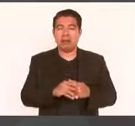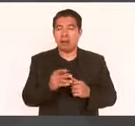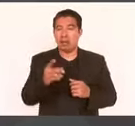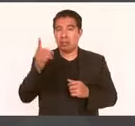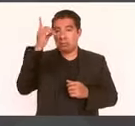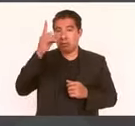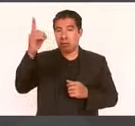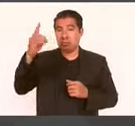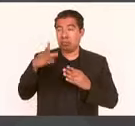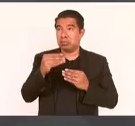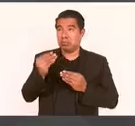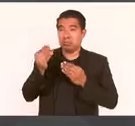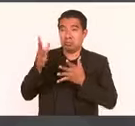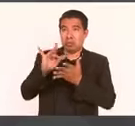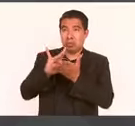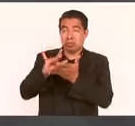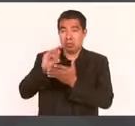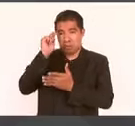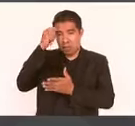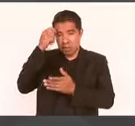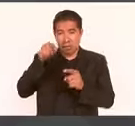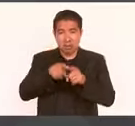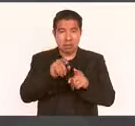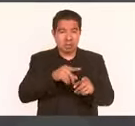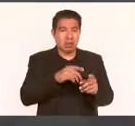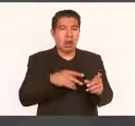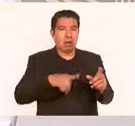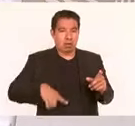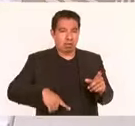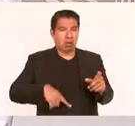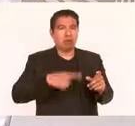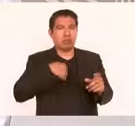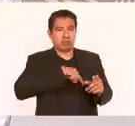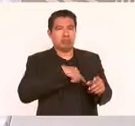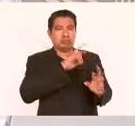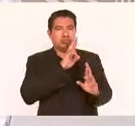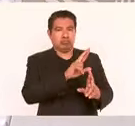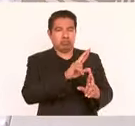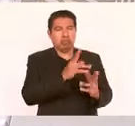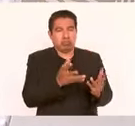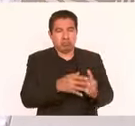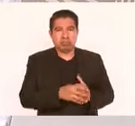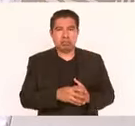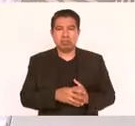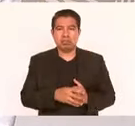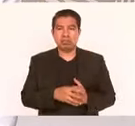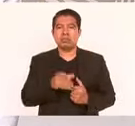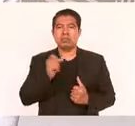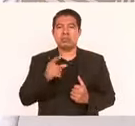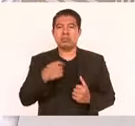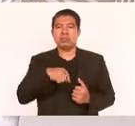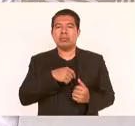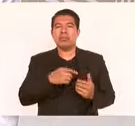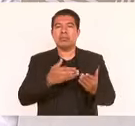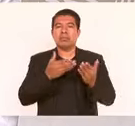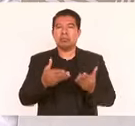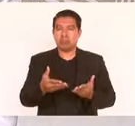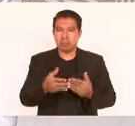Dios y al César lo que es del César. Me dio mucho gusto estar aquí en San Cristóbal, luego